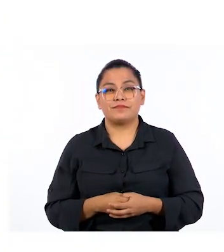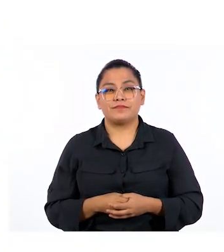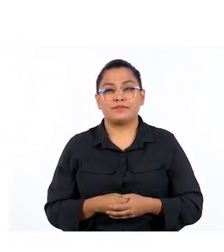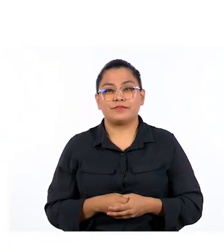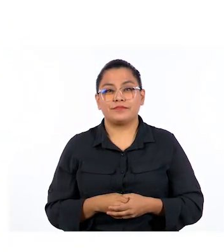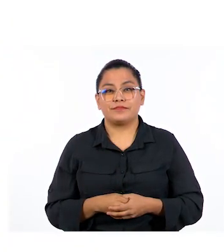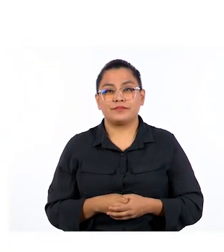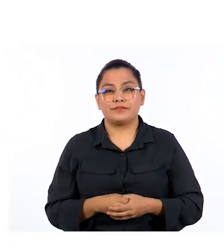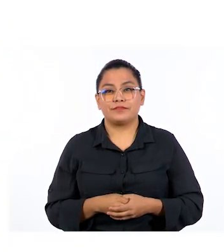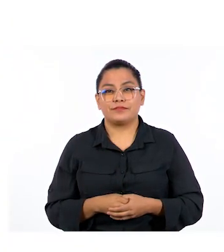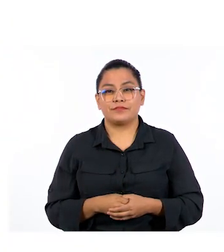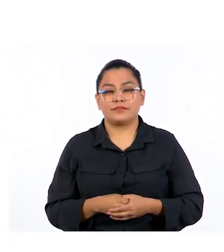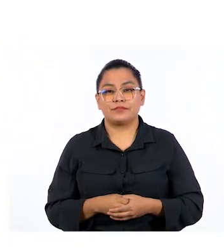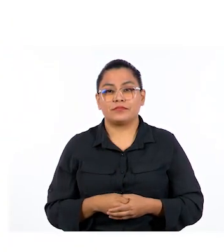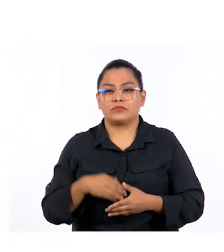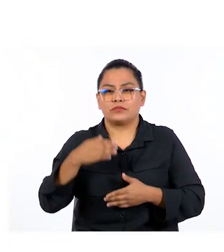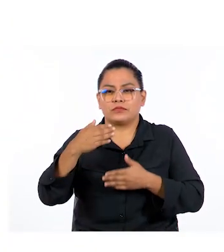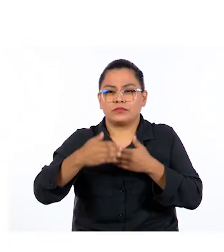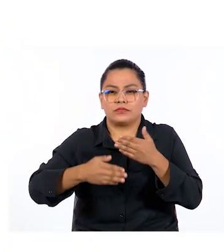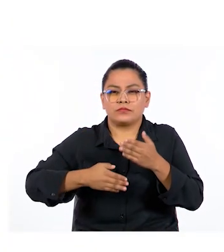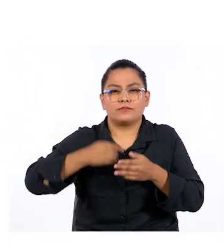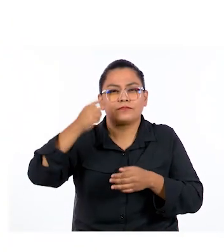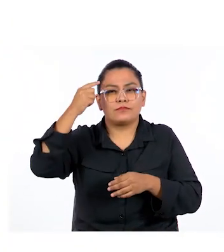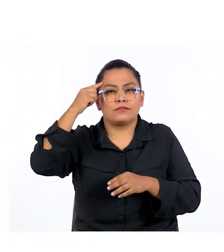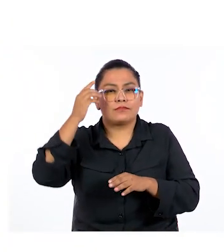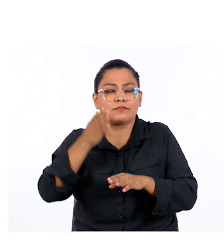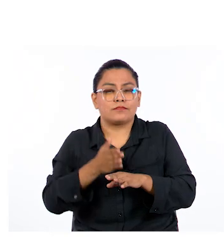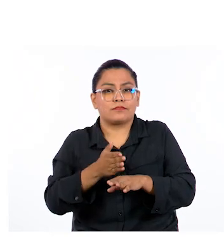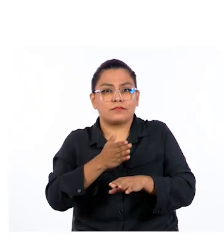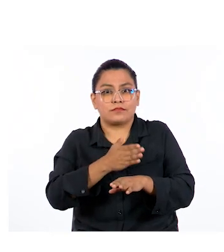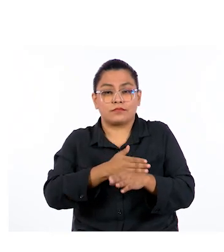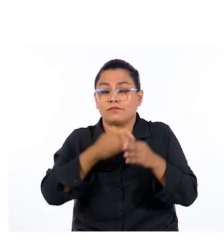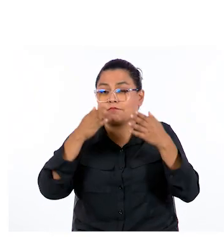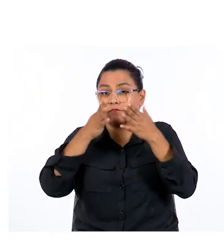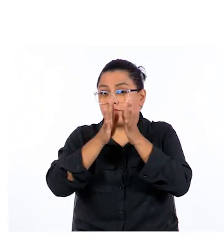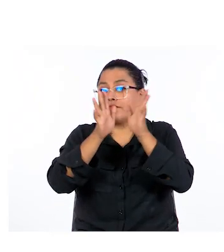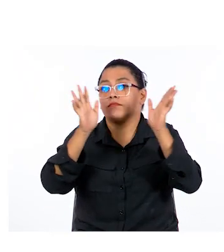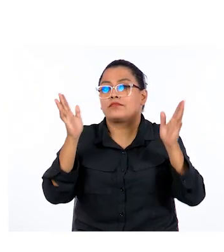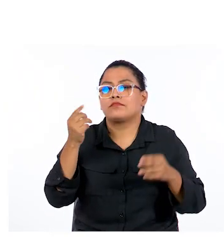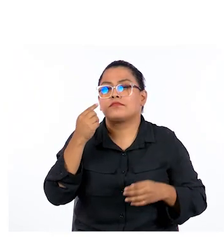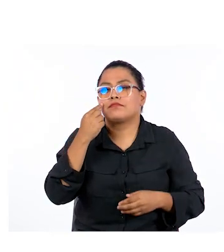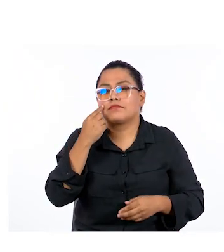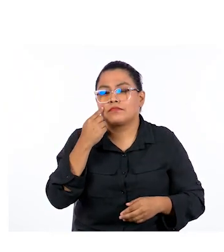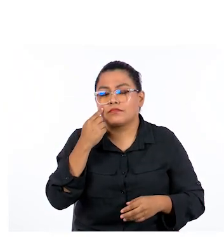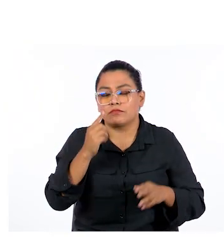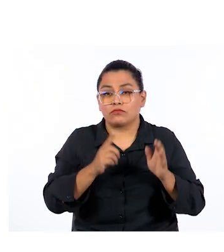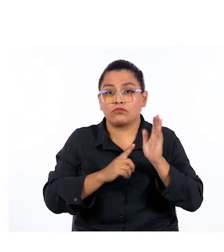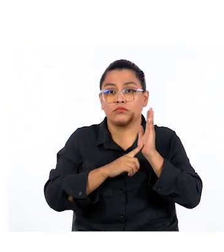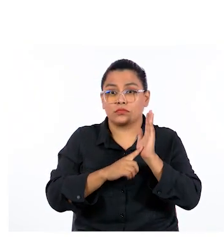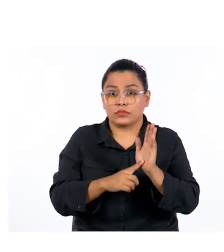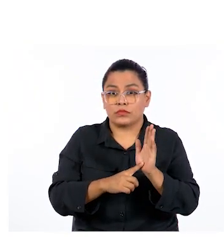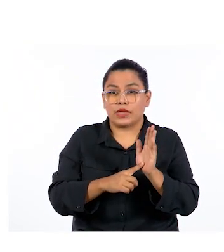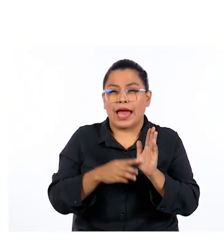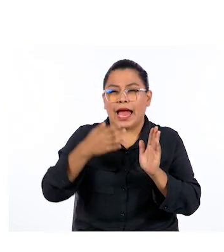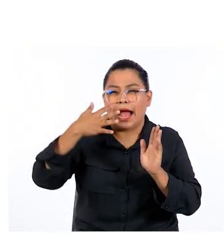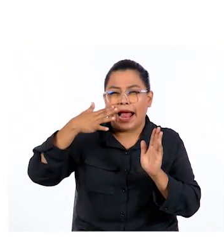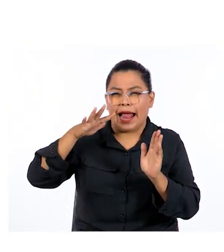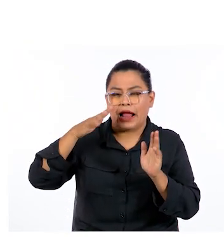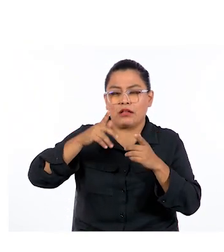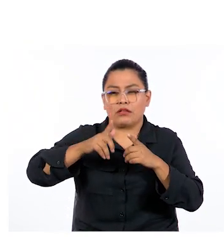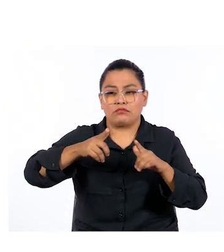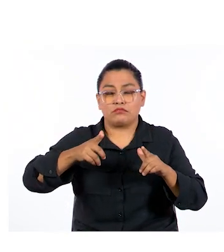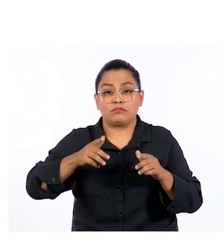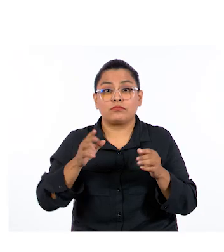la anticipación, por lo general, vamos a encontrar una muestra literaria relacionada con el contenido o contenidos que